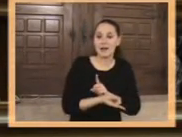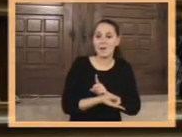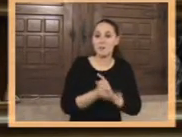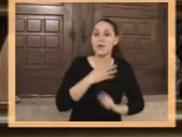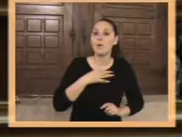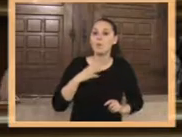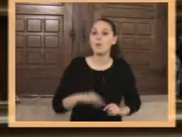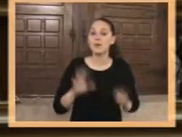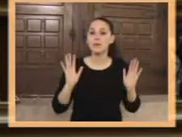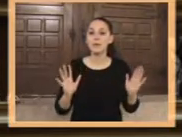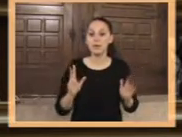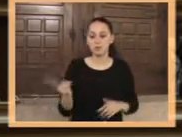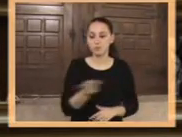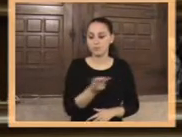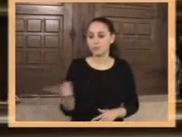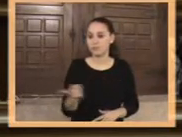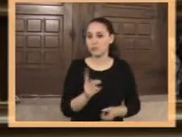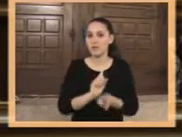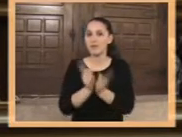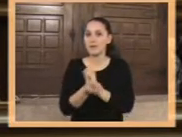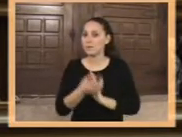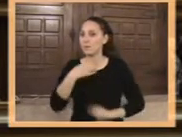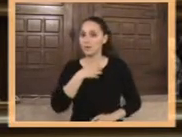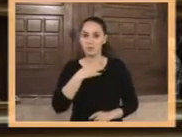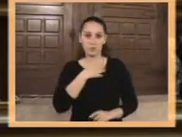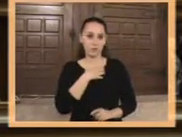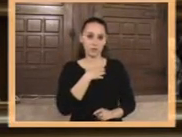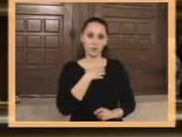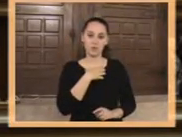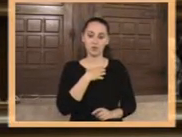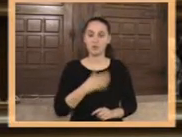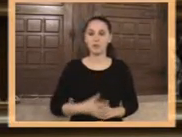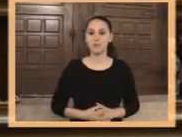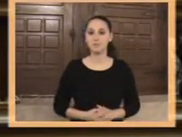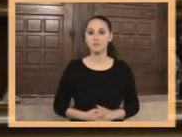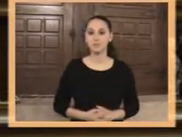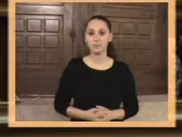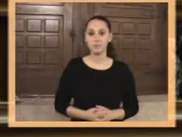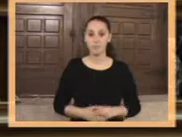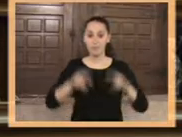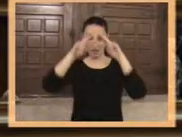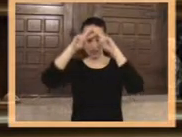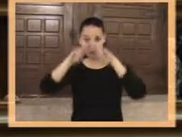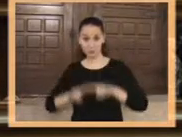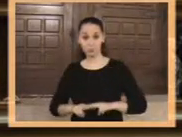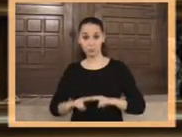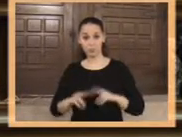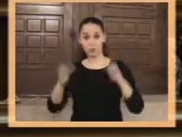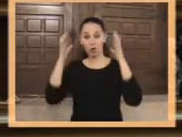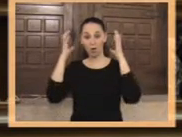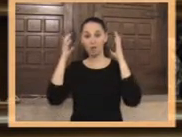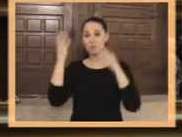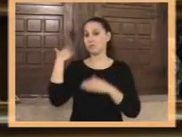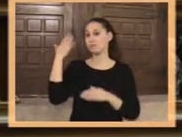este estudio de detalle tras un mes de exposición pública del mismo, porque el estudio se aprobó primero en Junta de Gobierno en